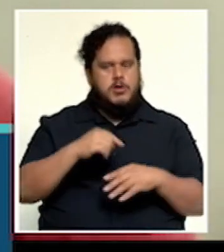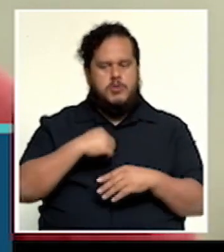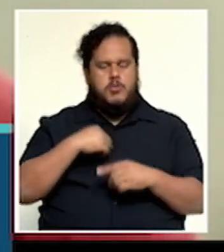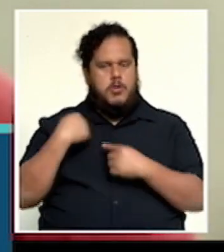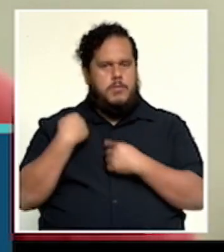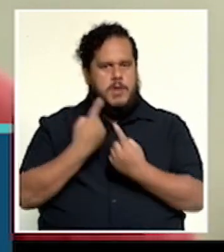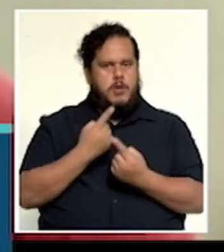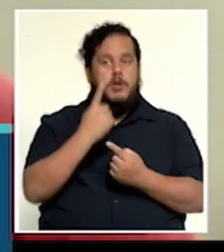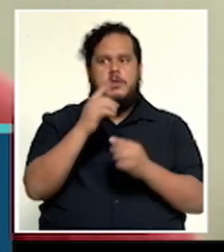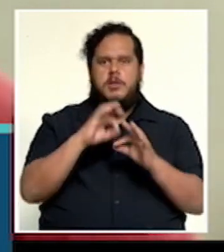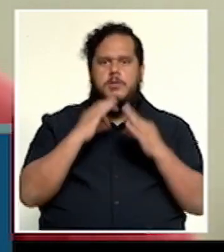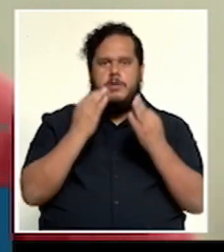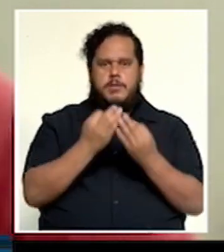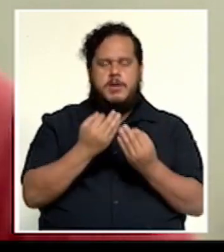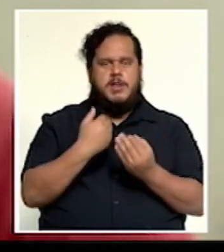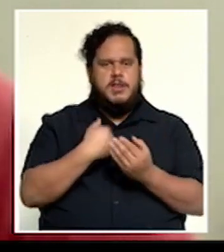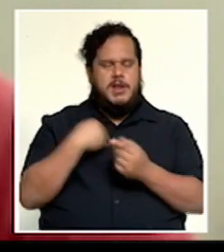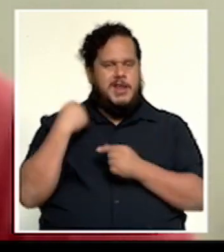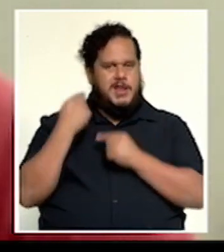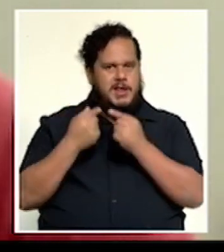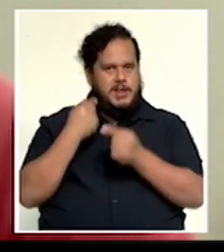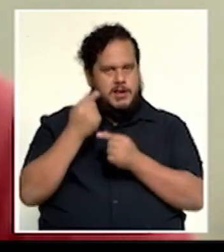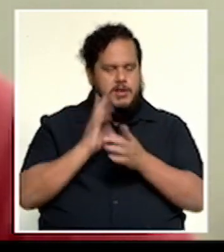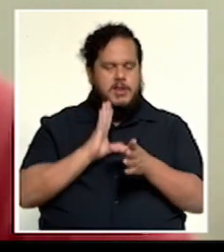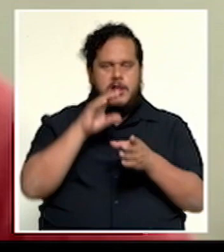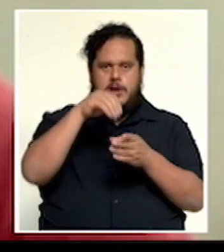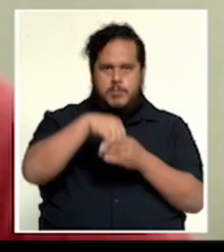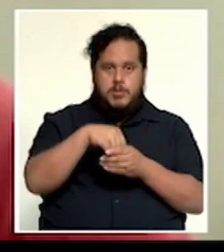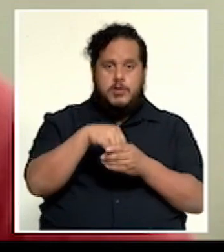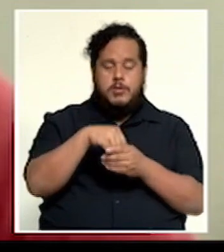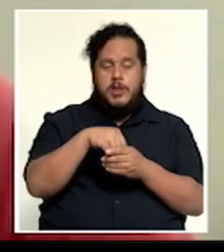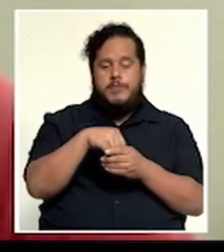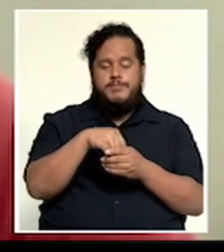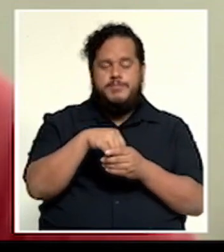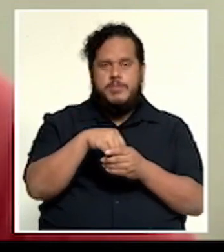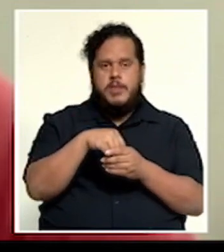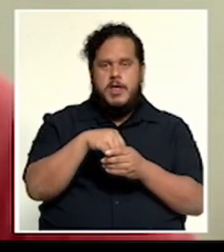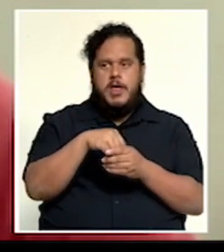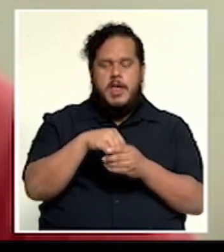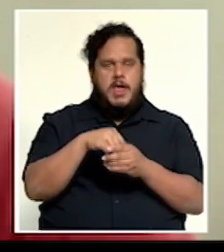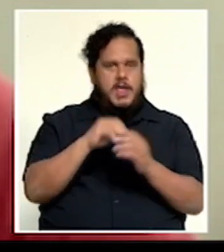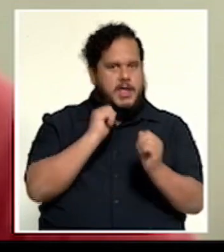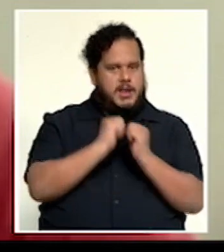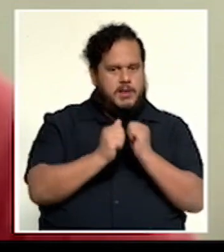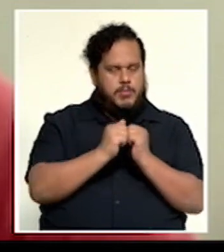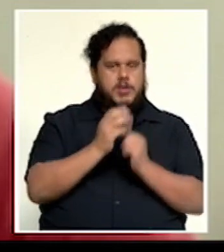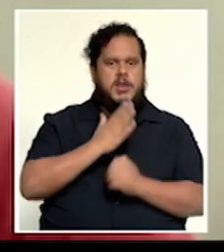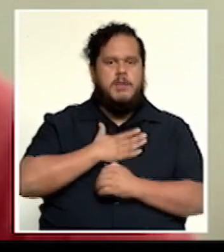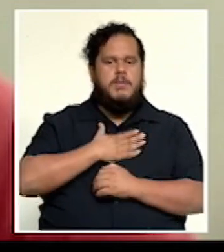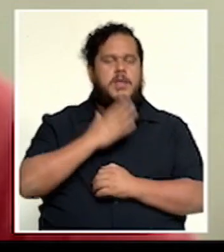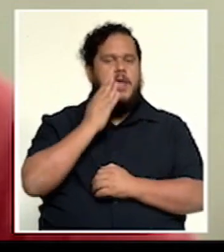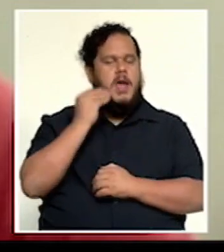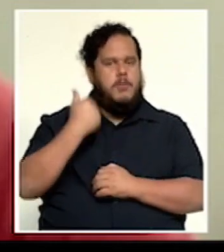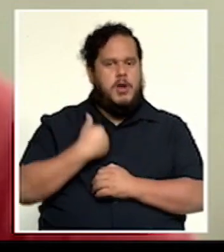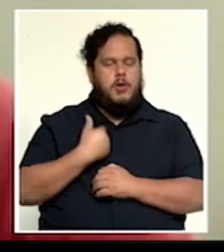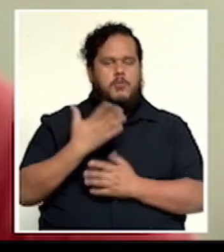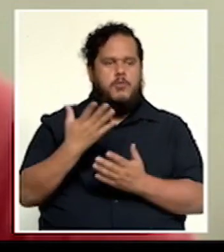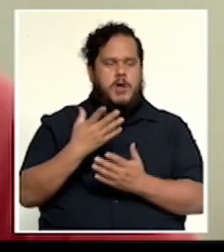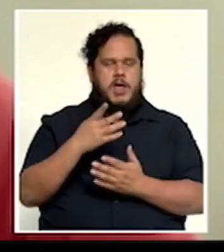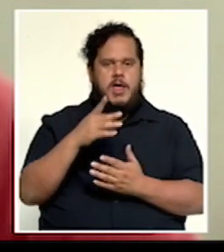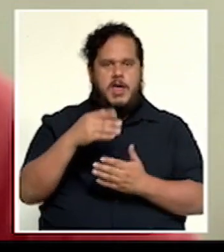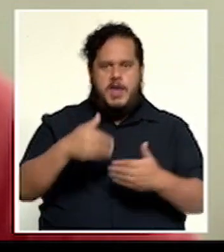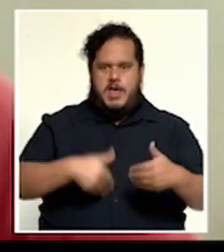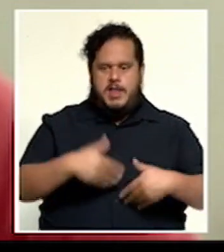una familia que tiene generaciones de estar involucrada en el deporte. Mi abuelo fue dirigente deportivo en